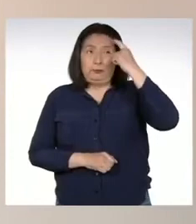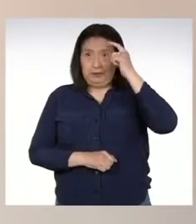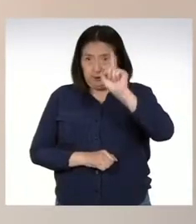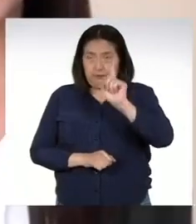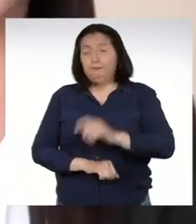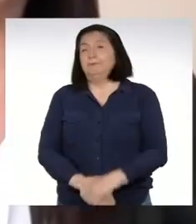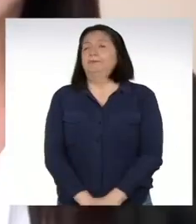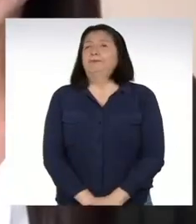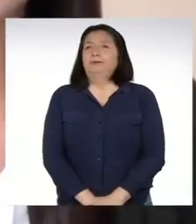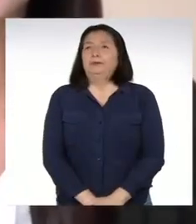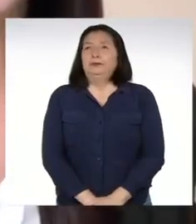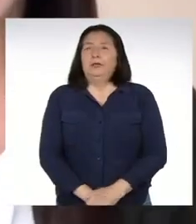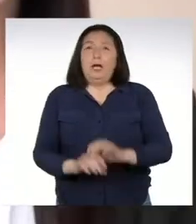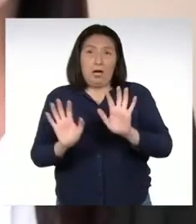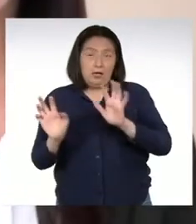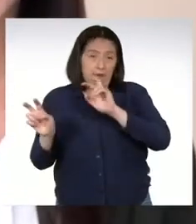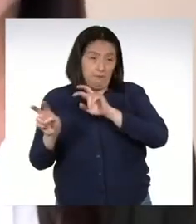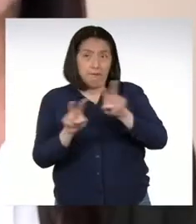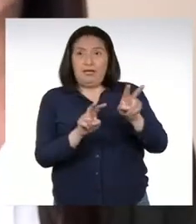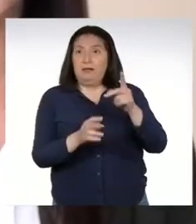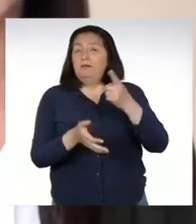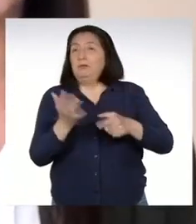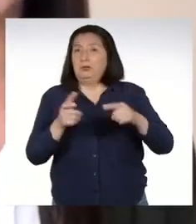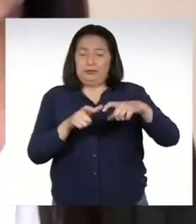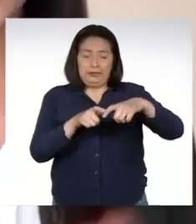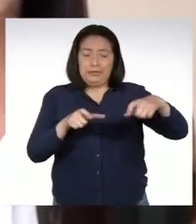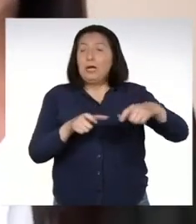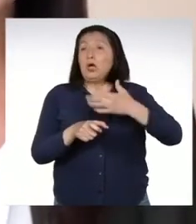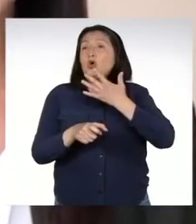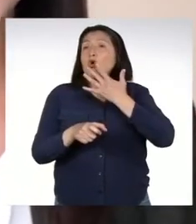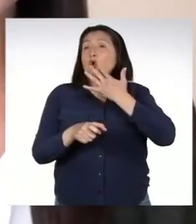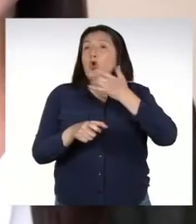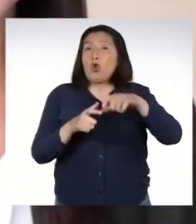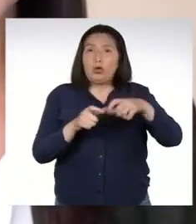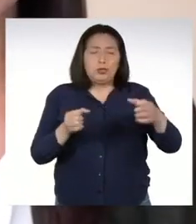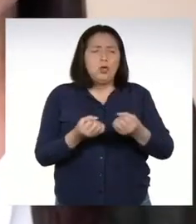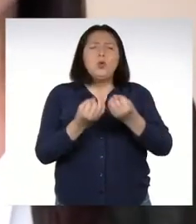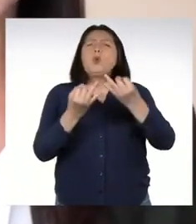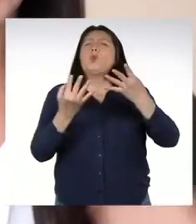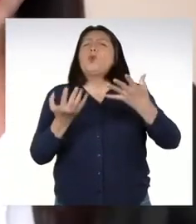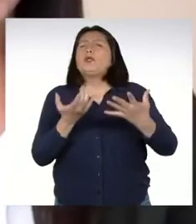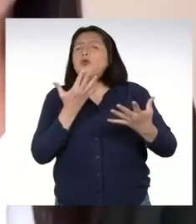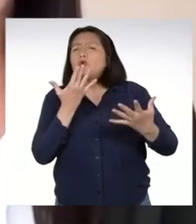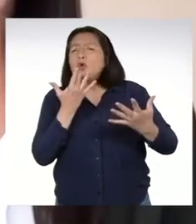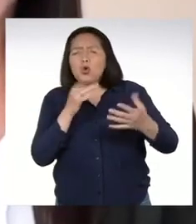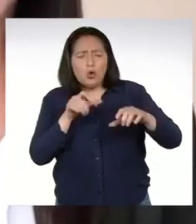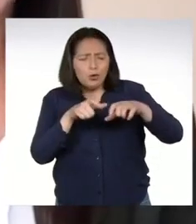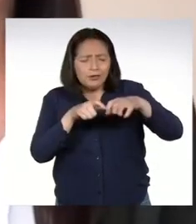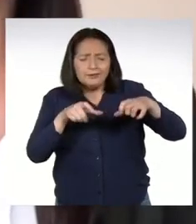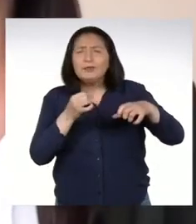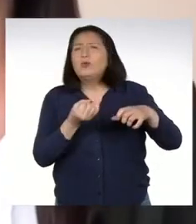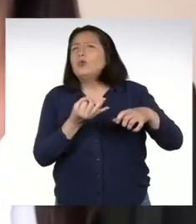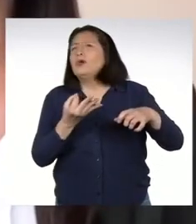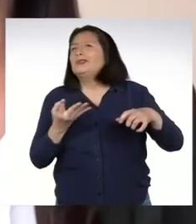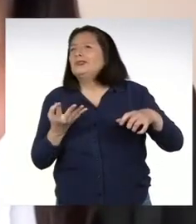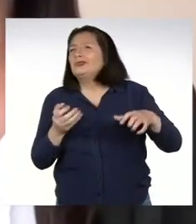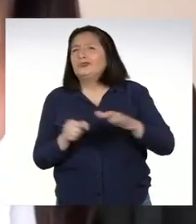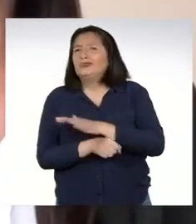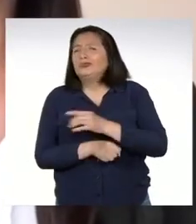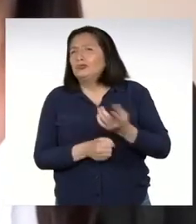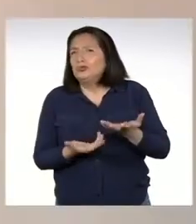cuenta. Veamos estas cajas de colores. ¿Cuántos lápices de colores hay en total?